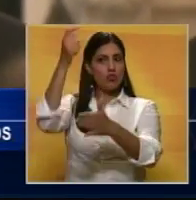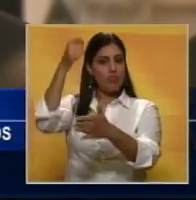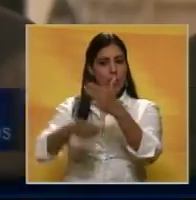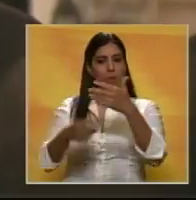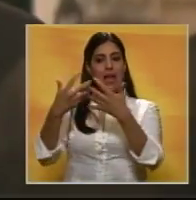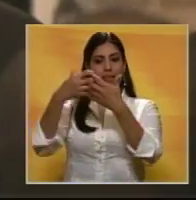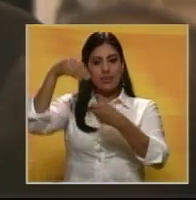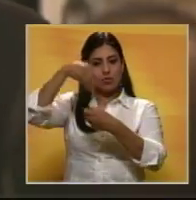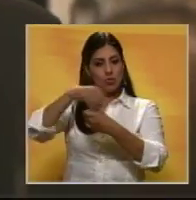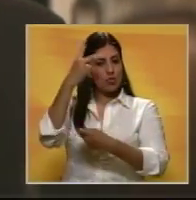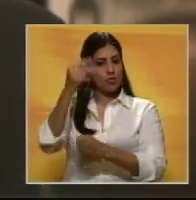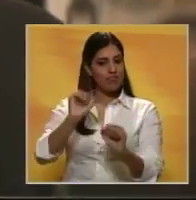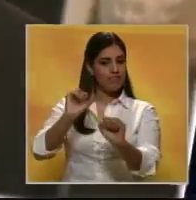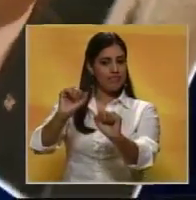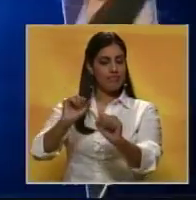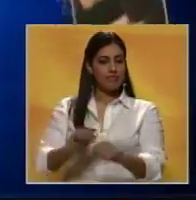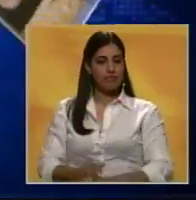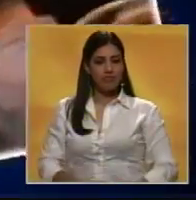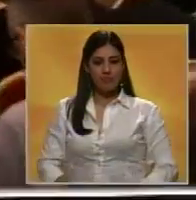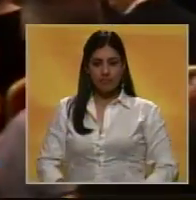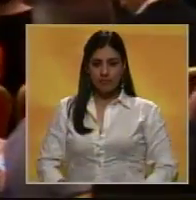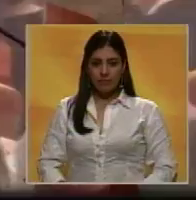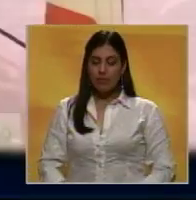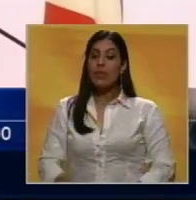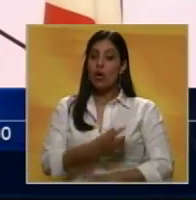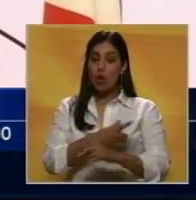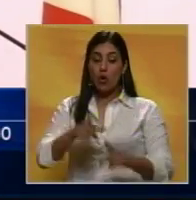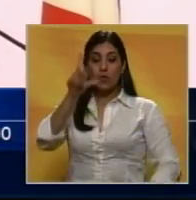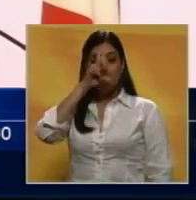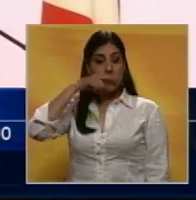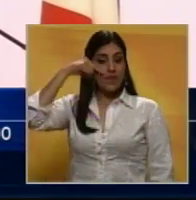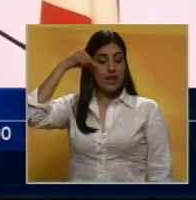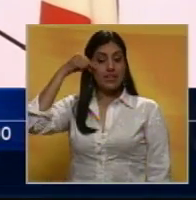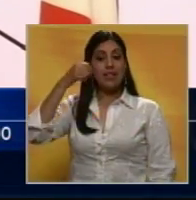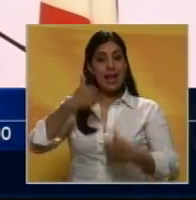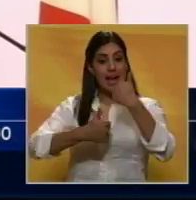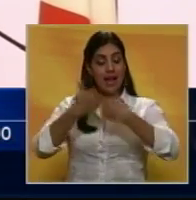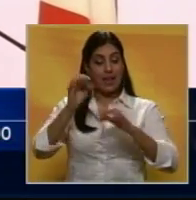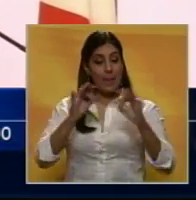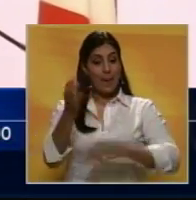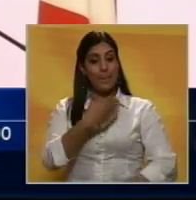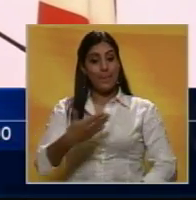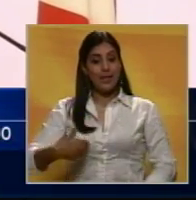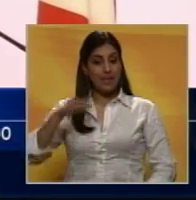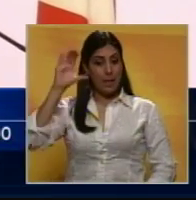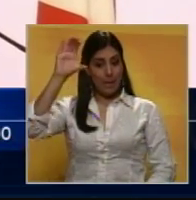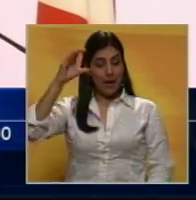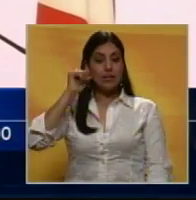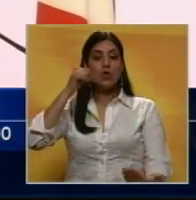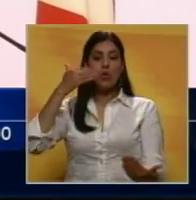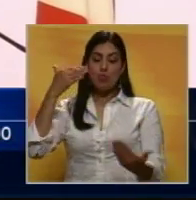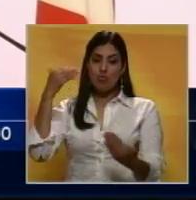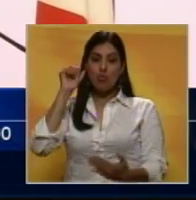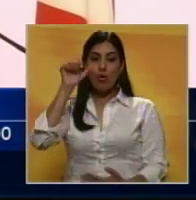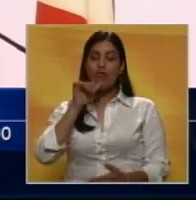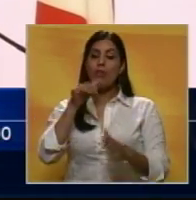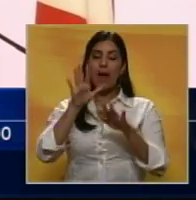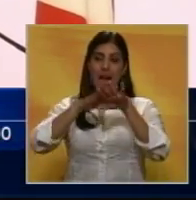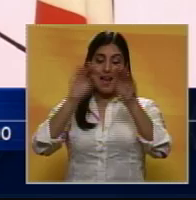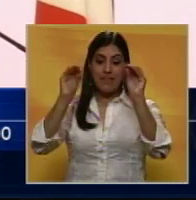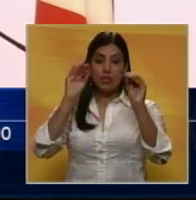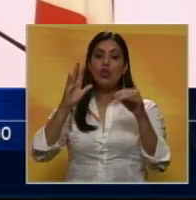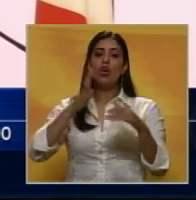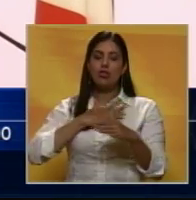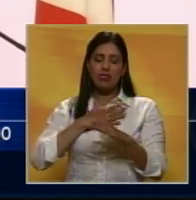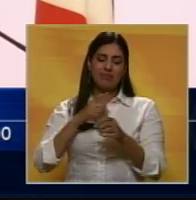en Estados Unidos. En Francia, la candidata a la presidencia del país, Marine Le Pen, anunció